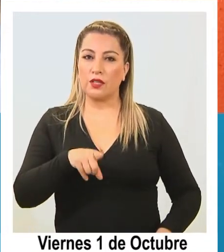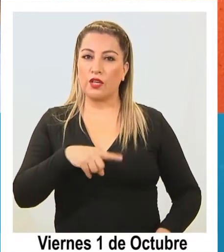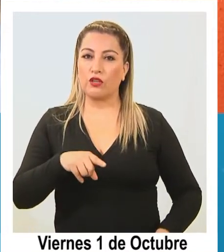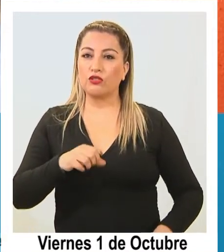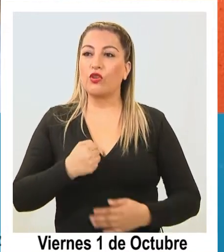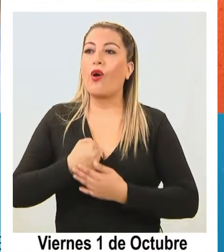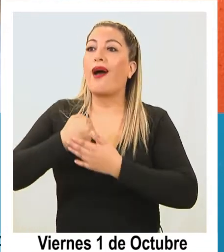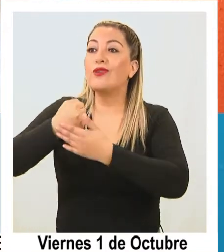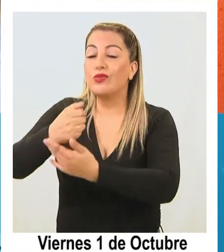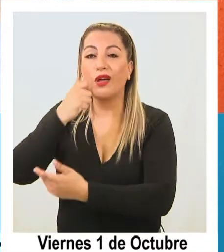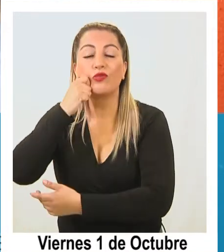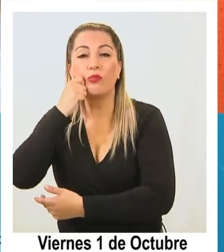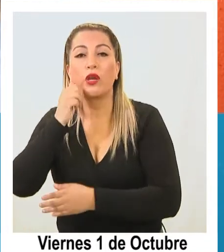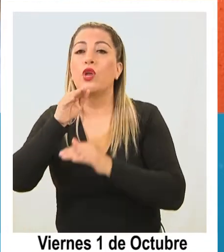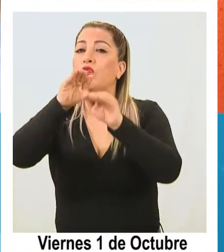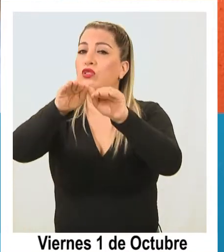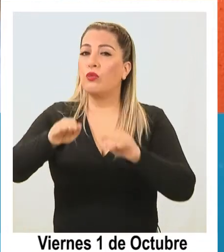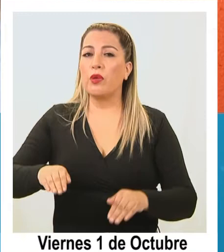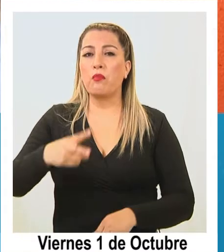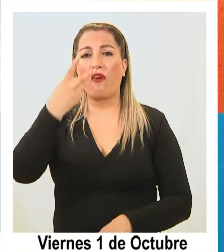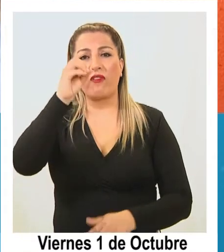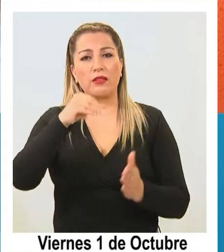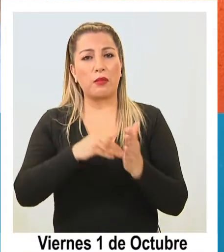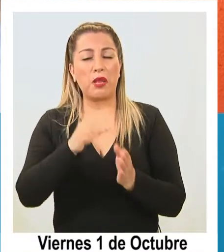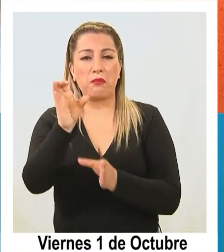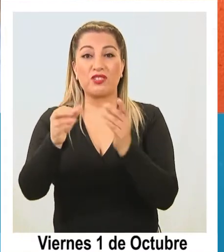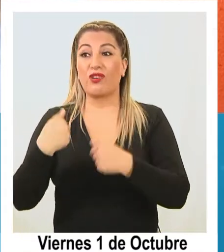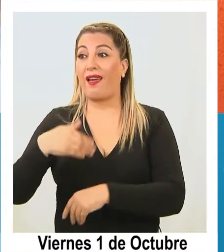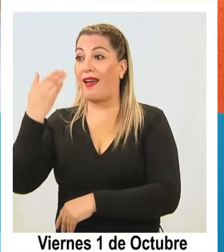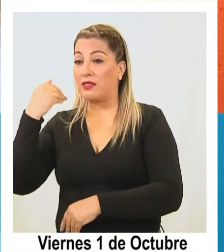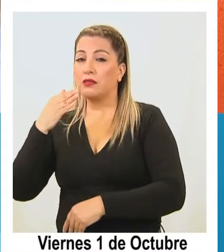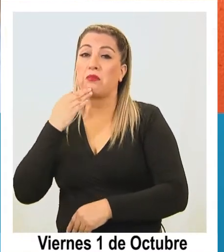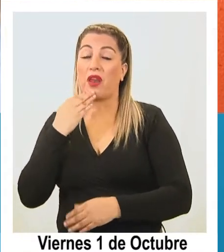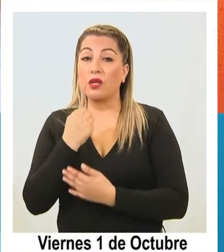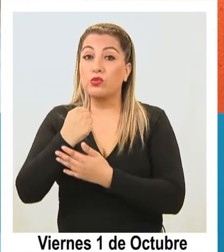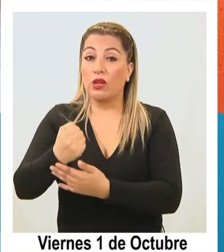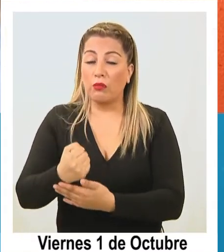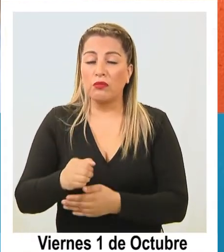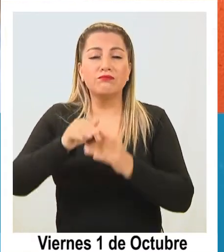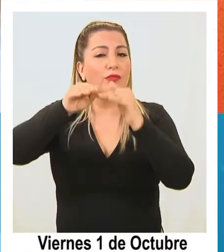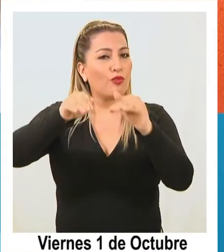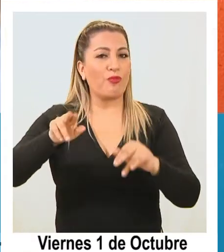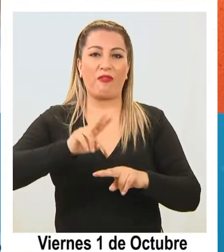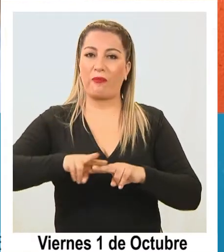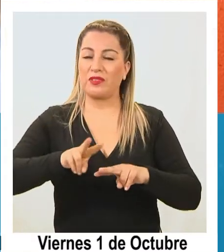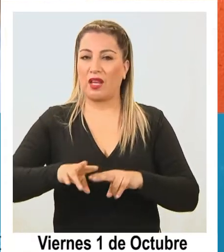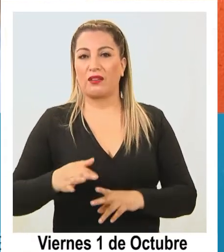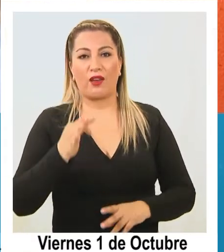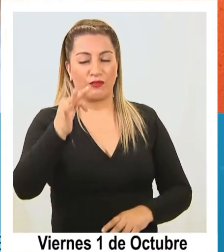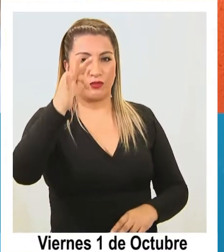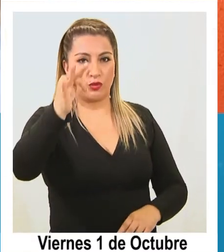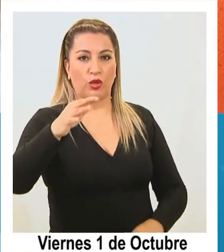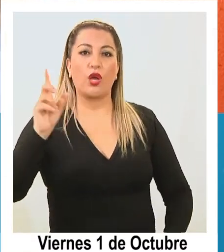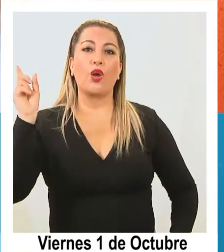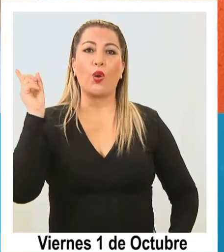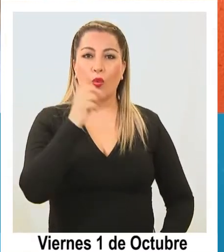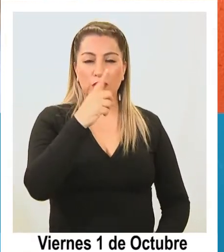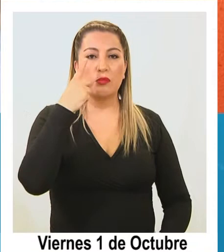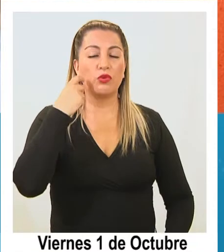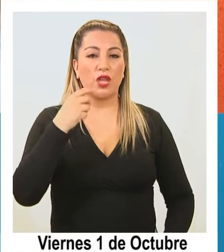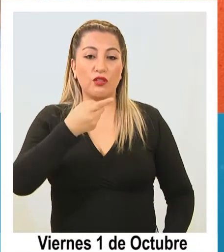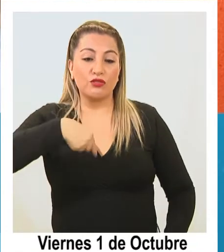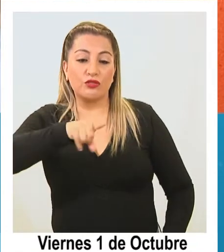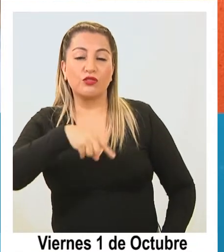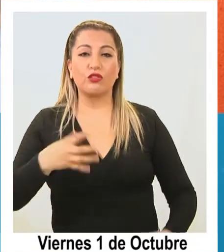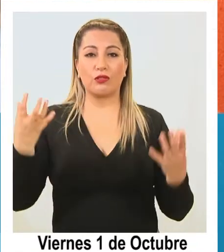mano humanitaria, tal como lo hemos hecho con 20.000 migrantes que han pasado por nuestra región y con lo que te estoy diciendo el último día que lo hicimos